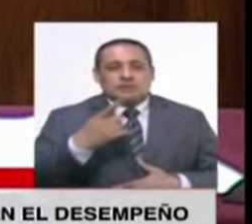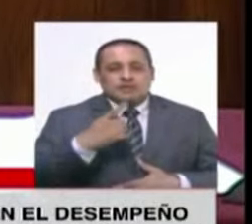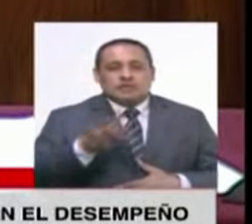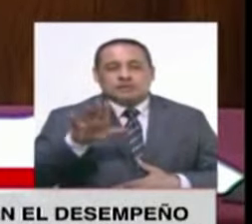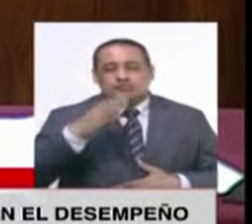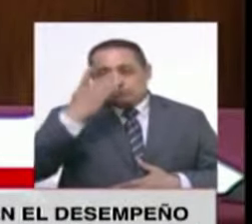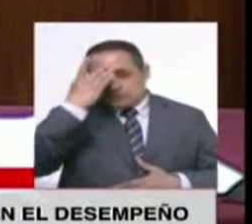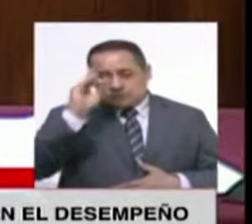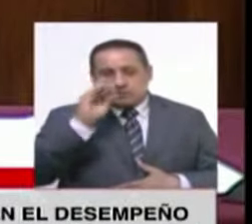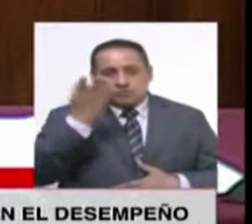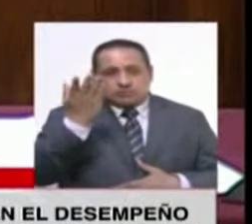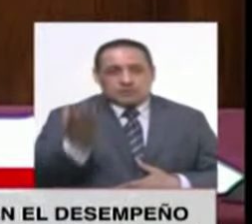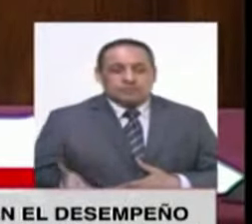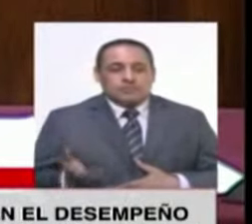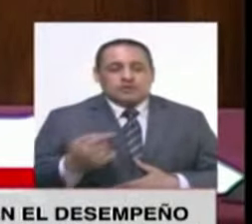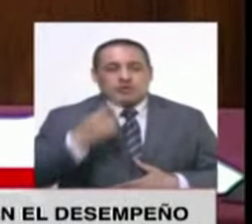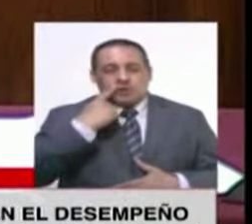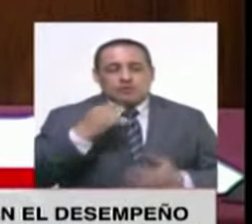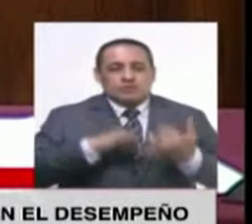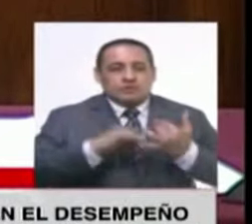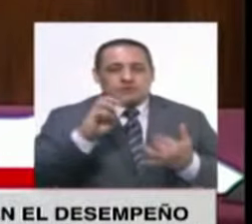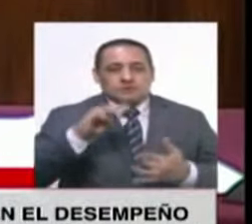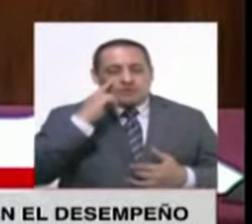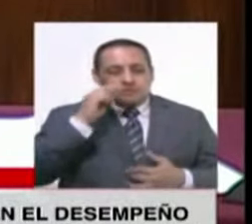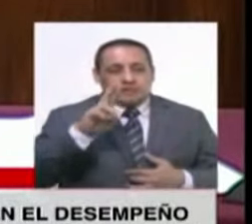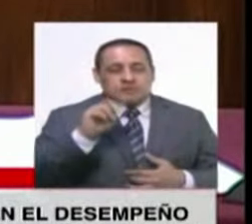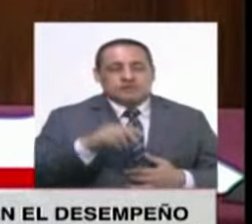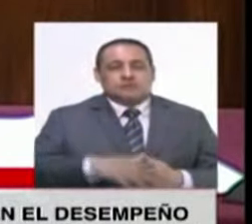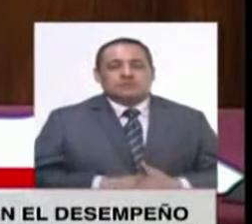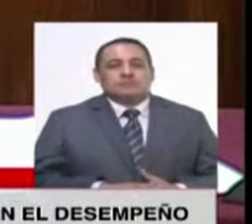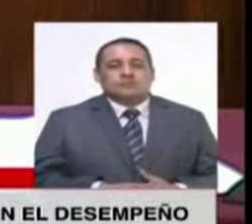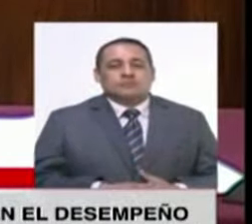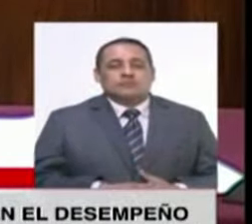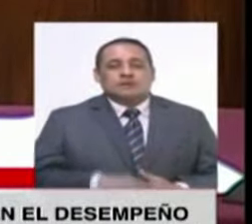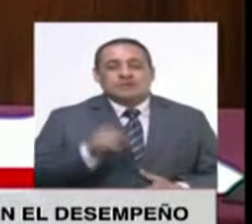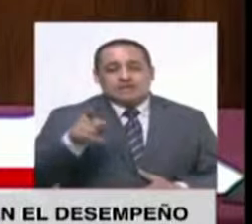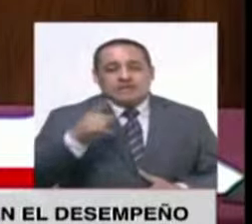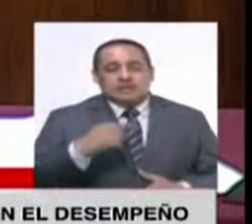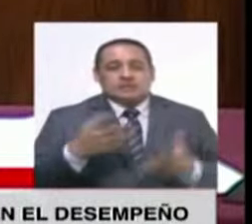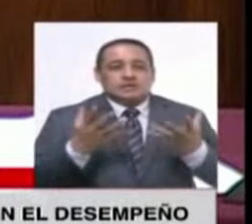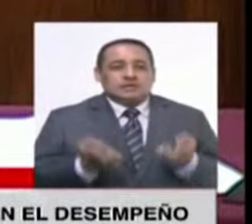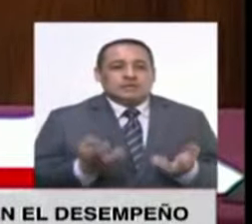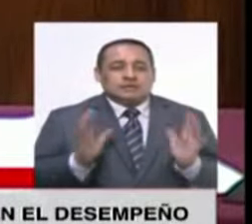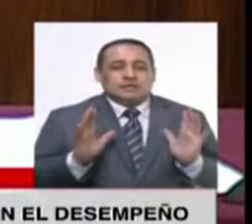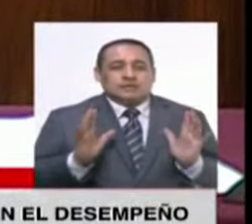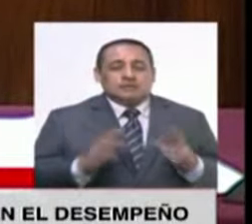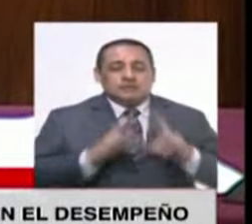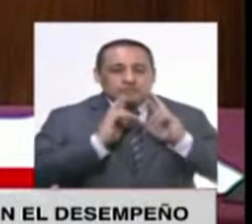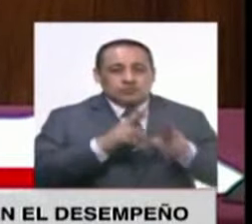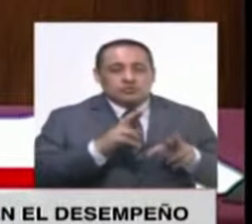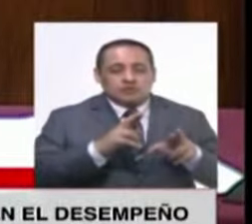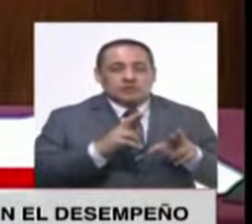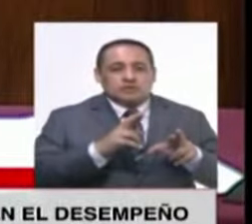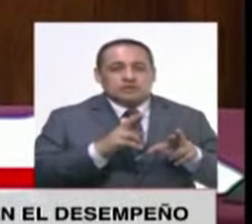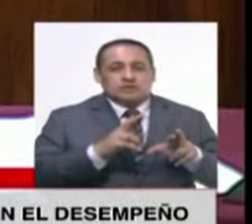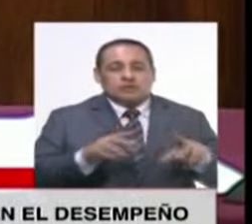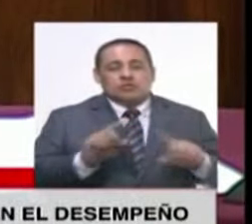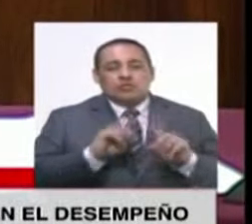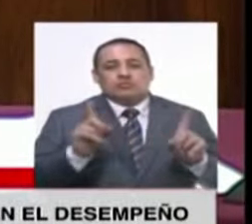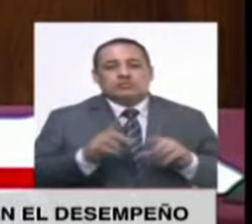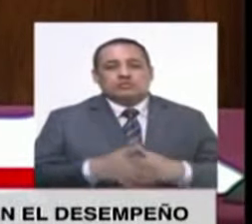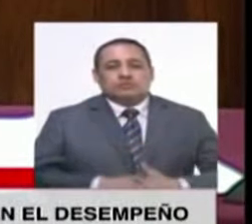la decisión del investigado Samir Villaverde si tiene a bien responder